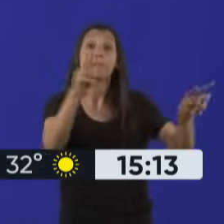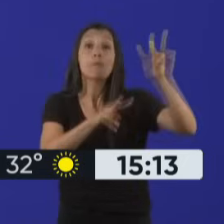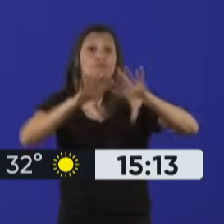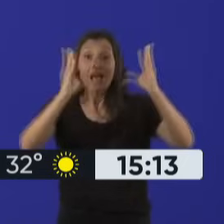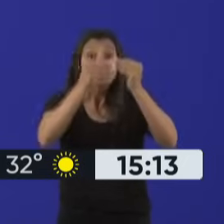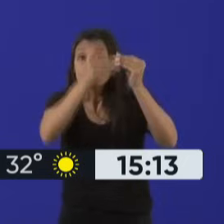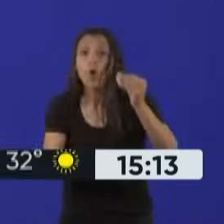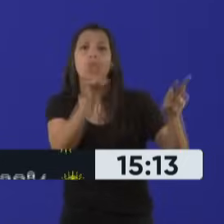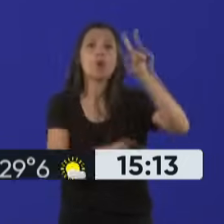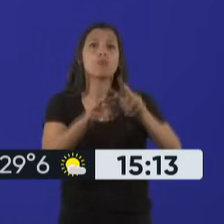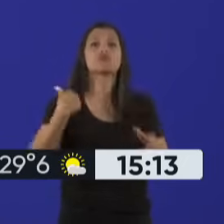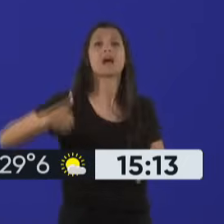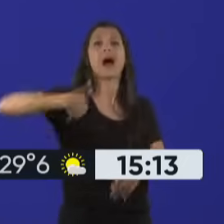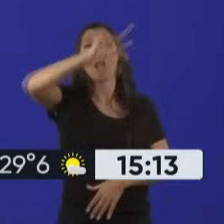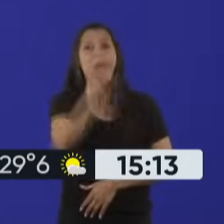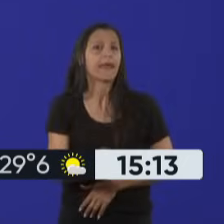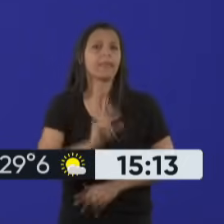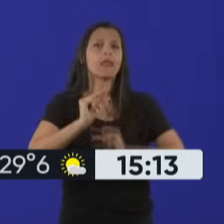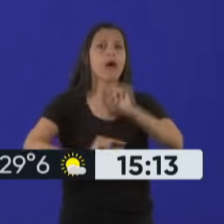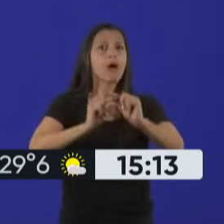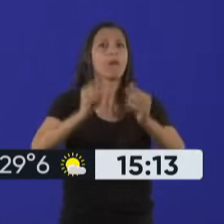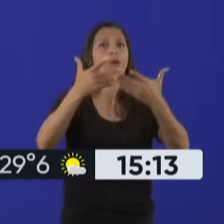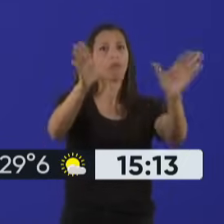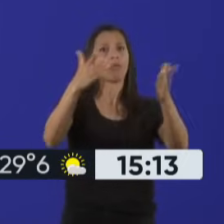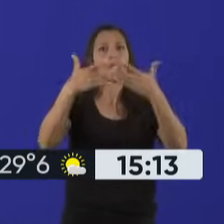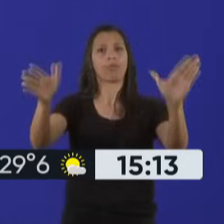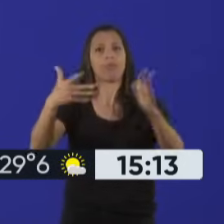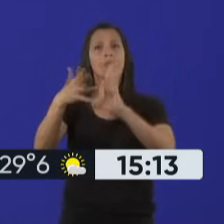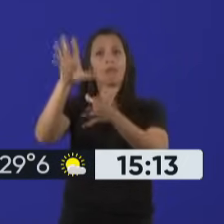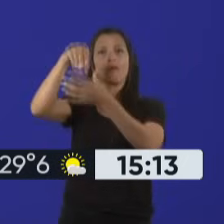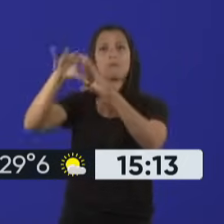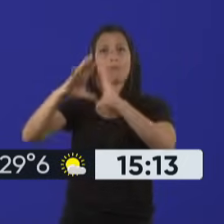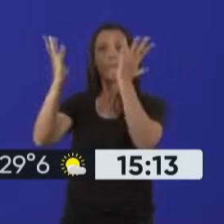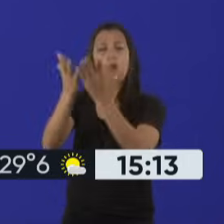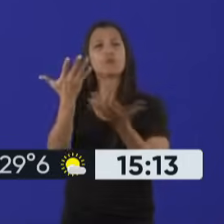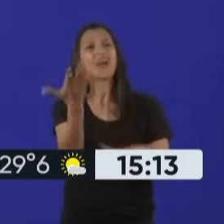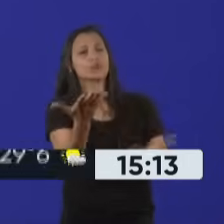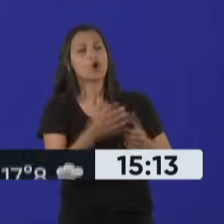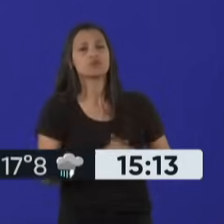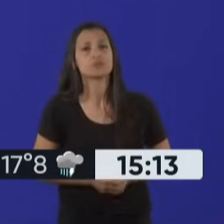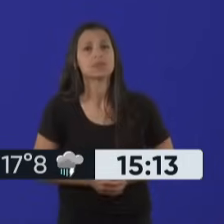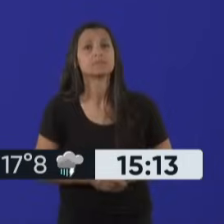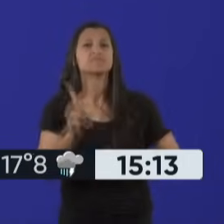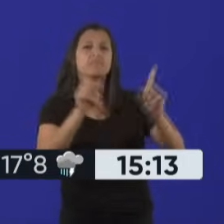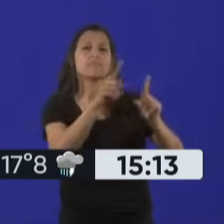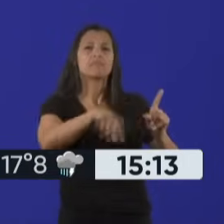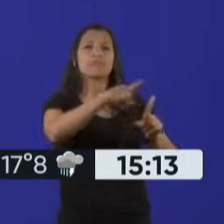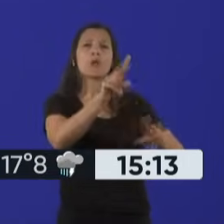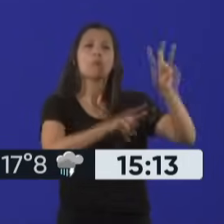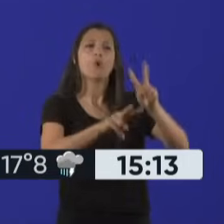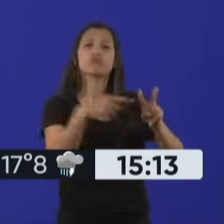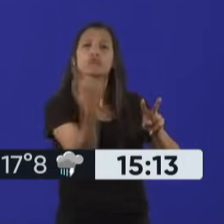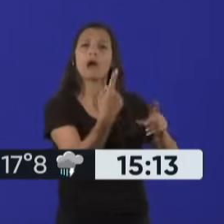cada día sea un país más abierto. Por lo tanto, los Key Value Drivers para que Argentina pueda